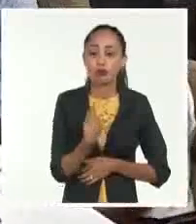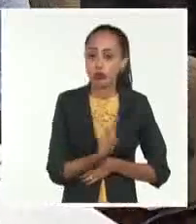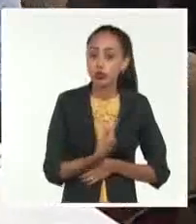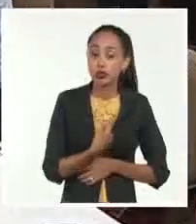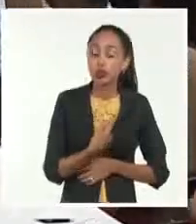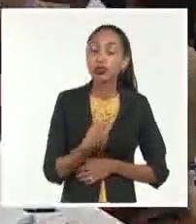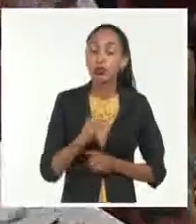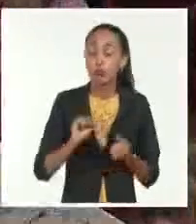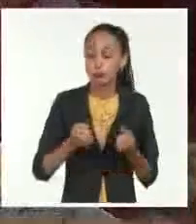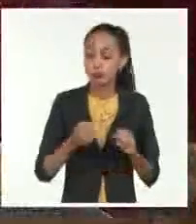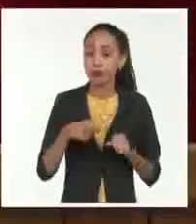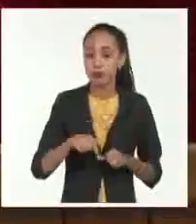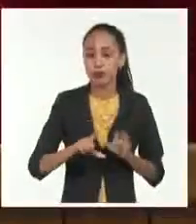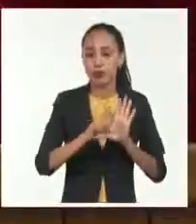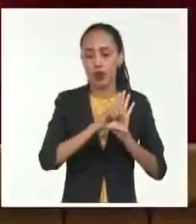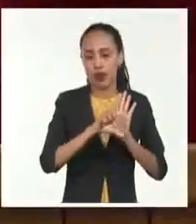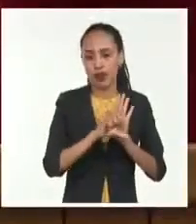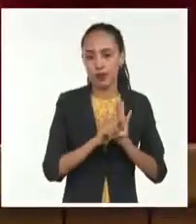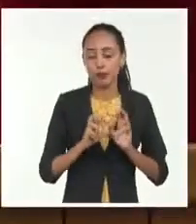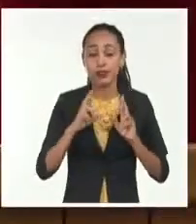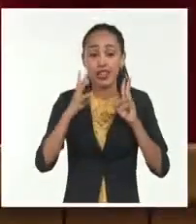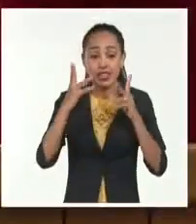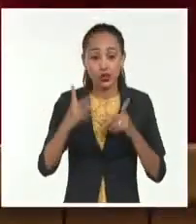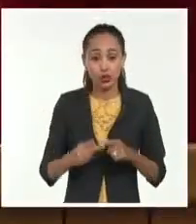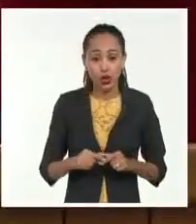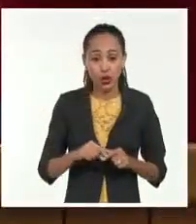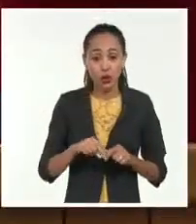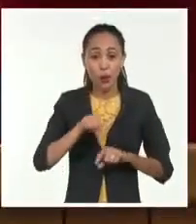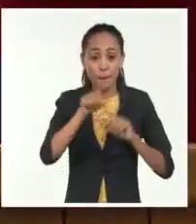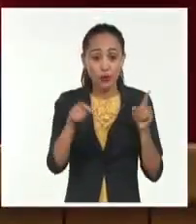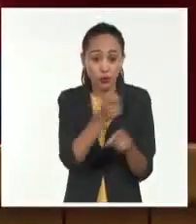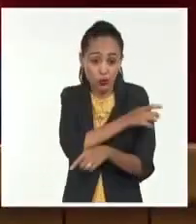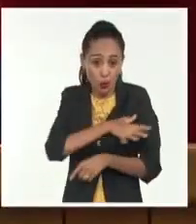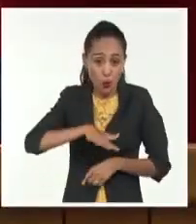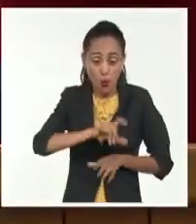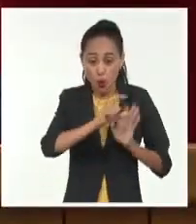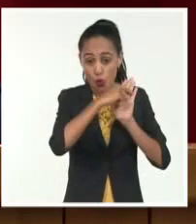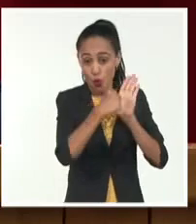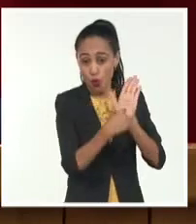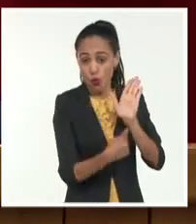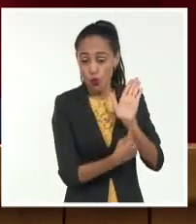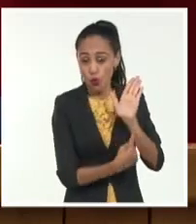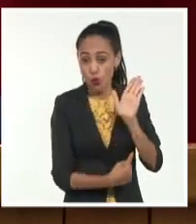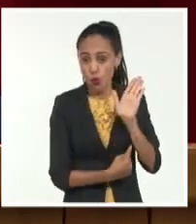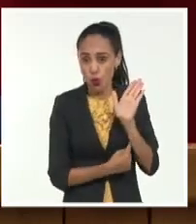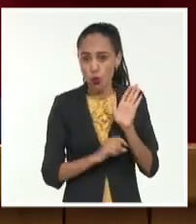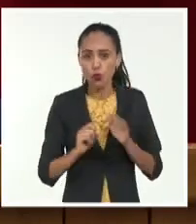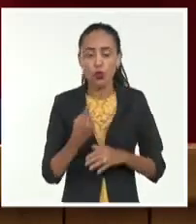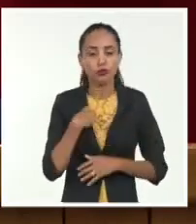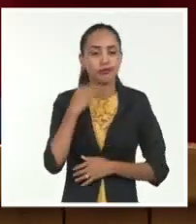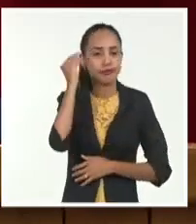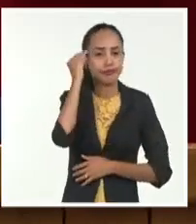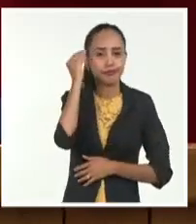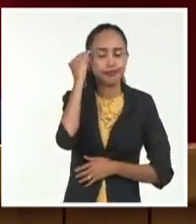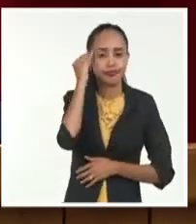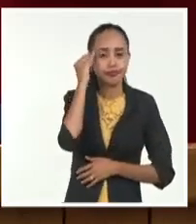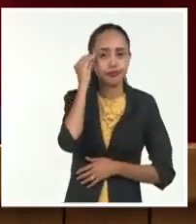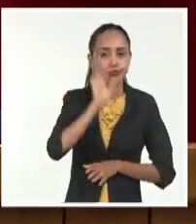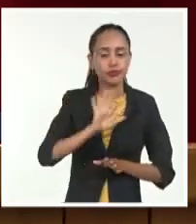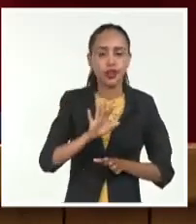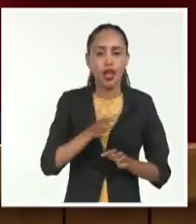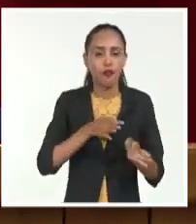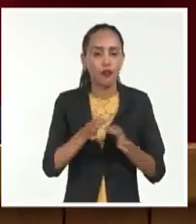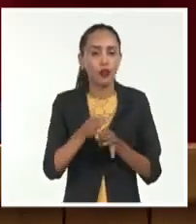artífices. El resultado de la consulta popular no es solo un arsenal de conocimientos puesto en función